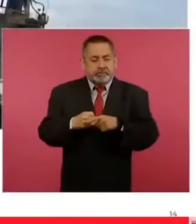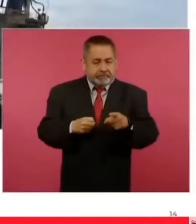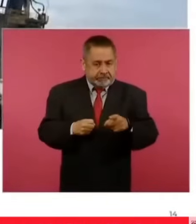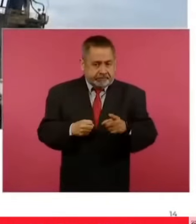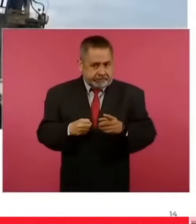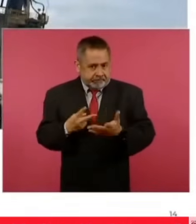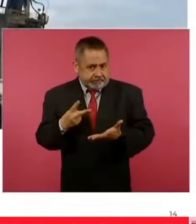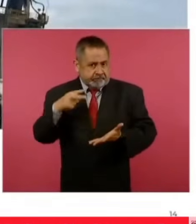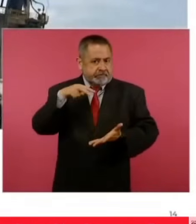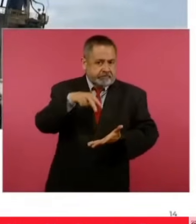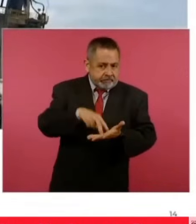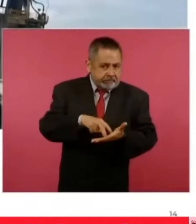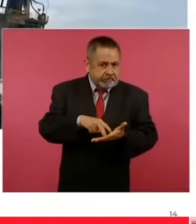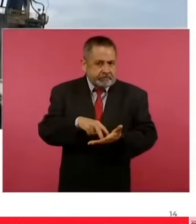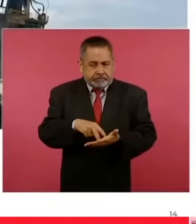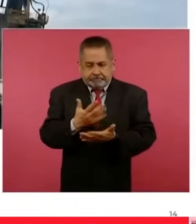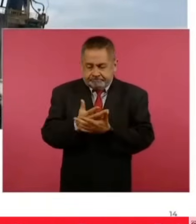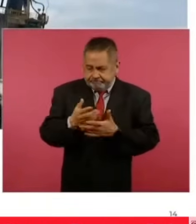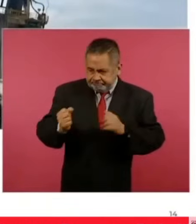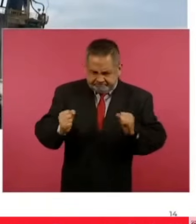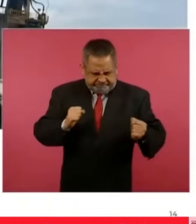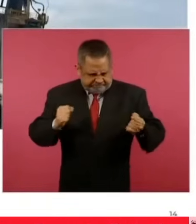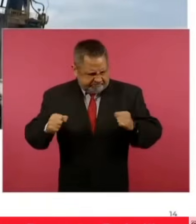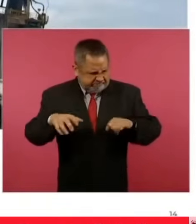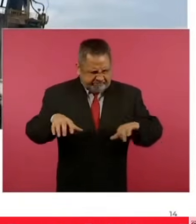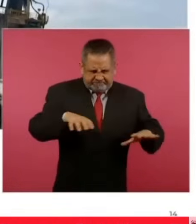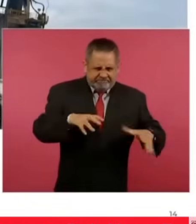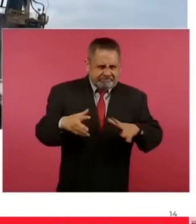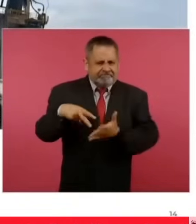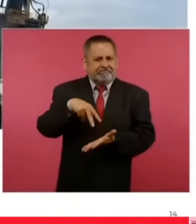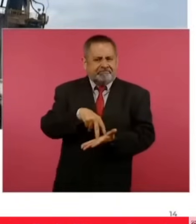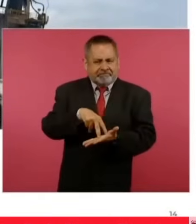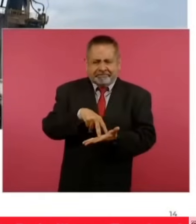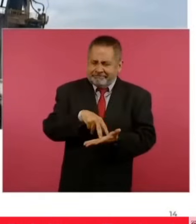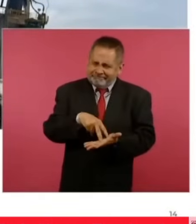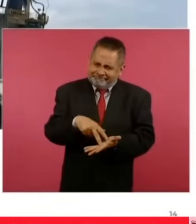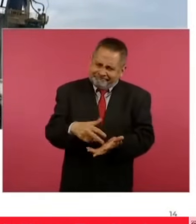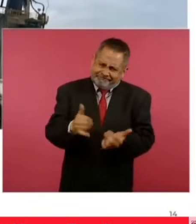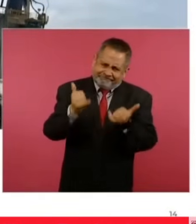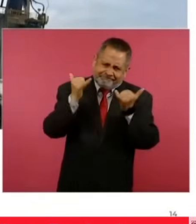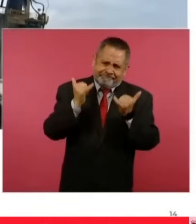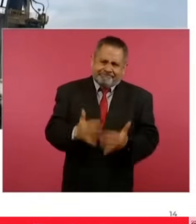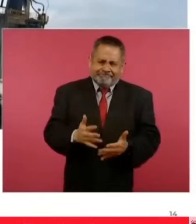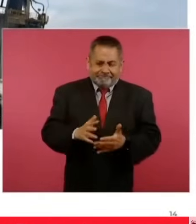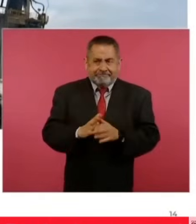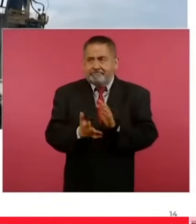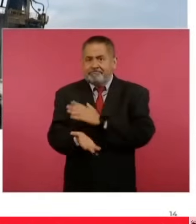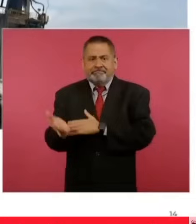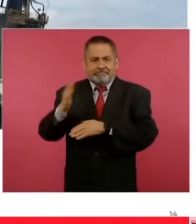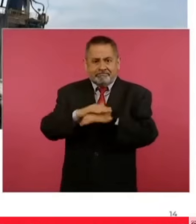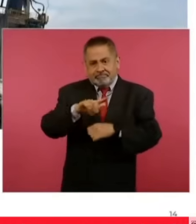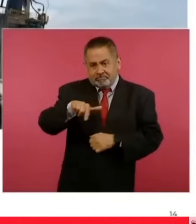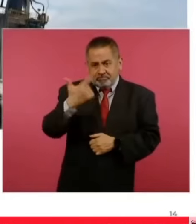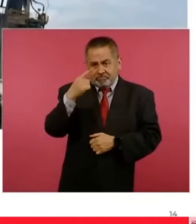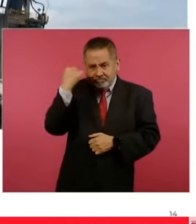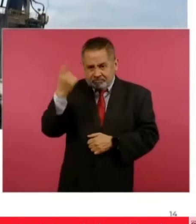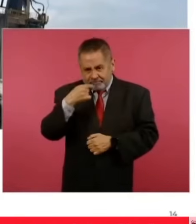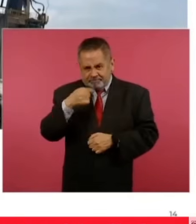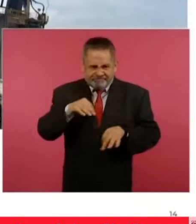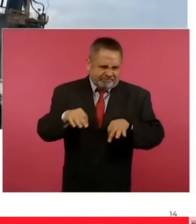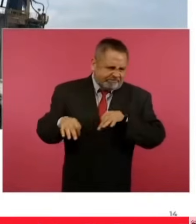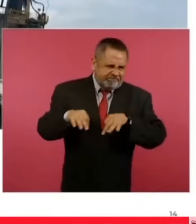de pie, manualmente hace los controles, es algo muy pesado, pues son jornadas de 12 horas